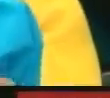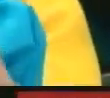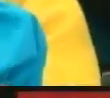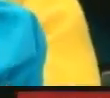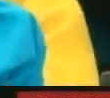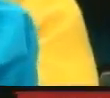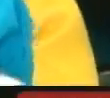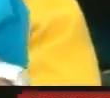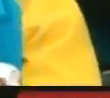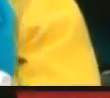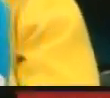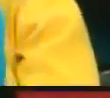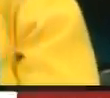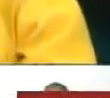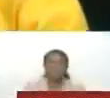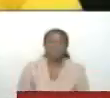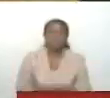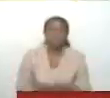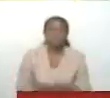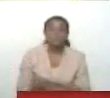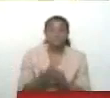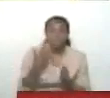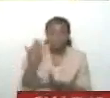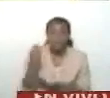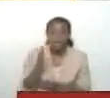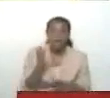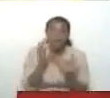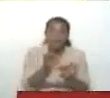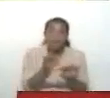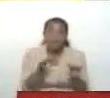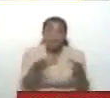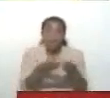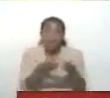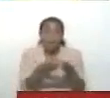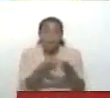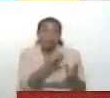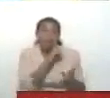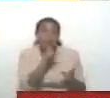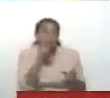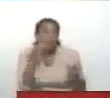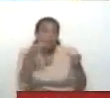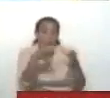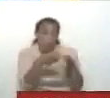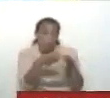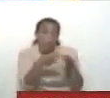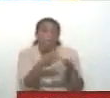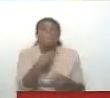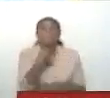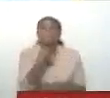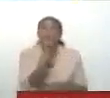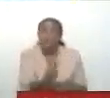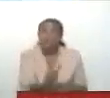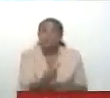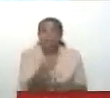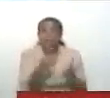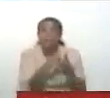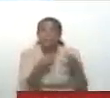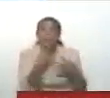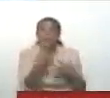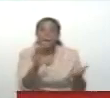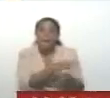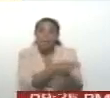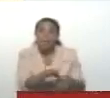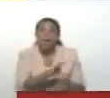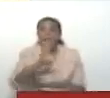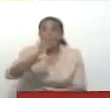nombre original era Voces de Carayaca. Voces de Carayaca. Y por un aguinaldo que compuso mi Paito, mi papá, pues, que yo le decía Paito. Paito.